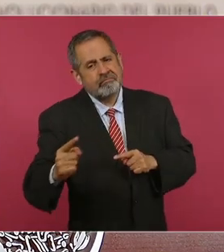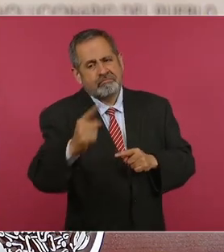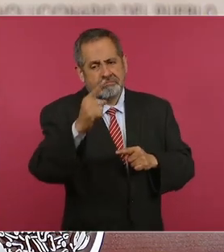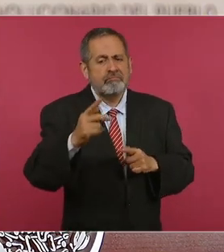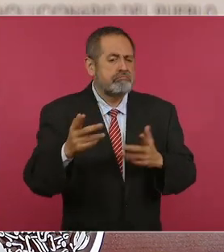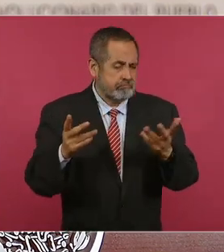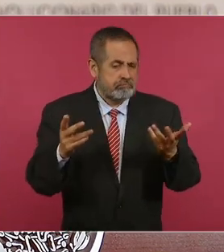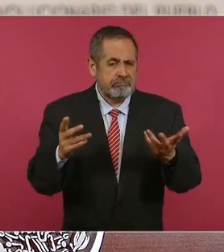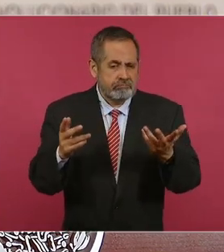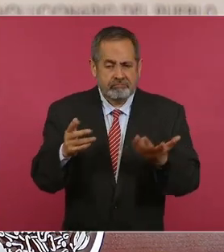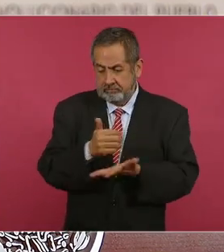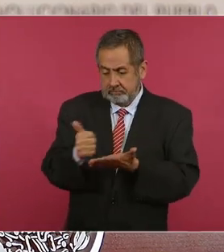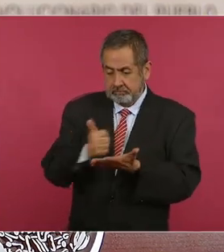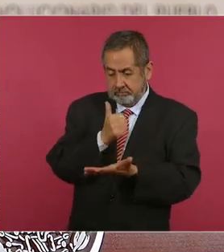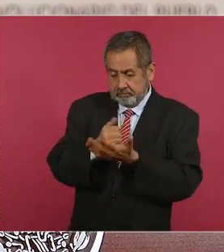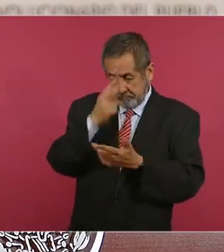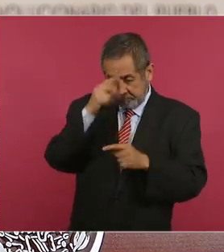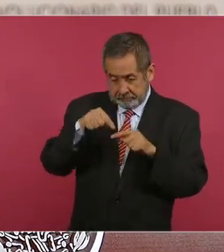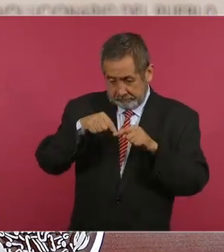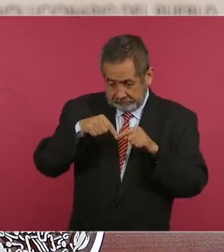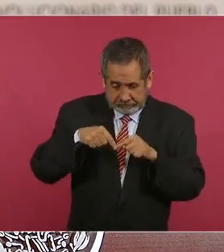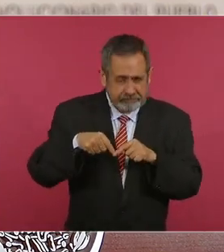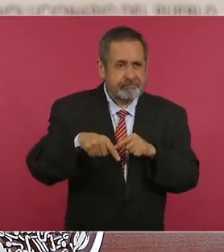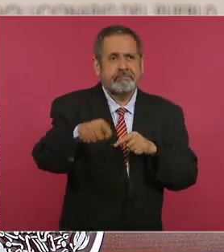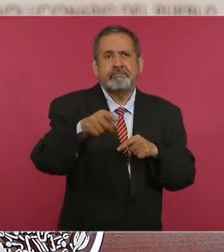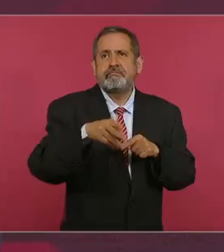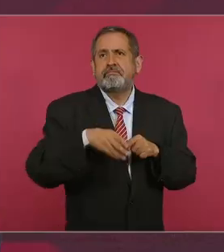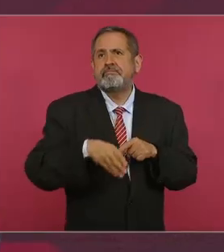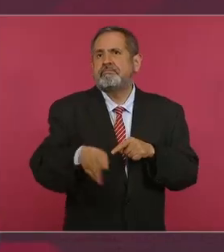de la Ciudad de México hasta